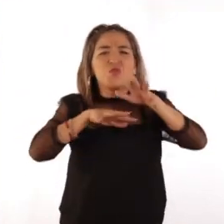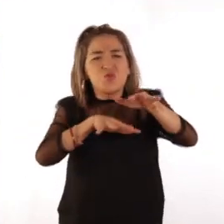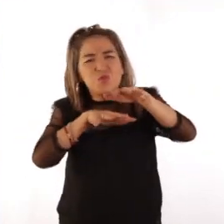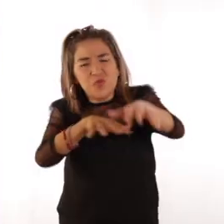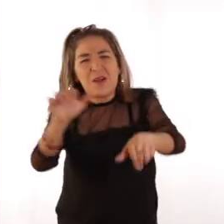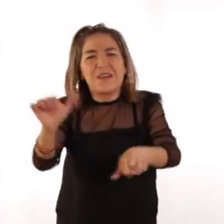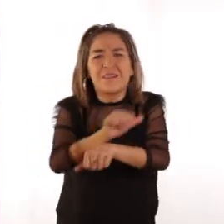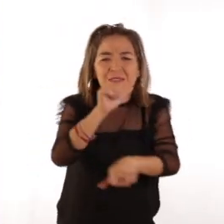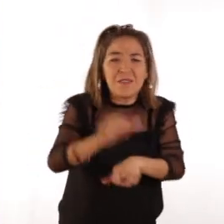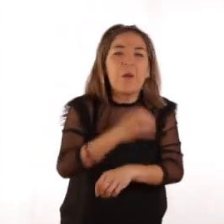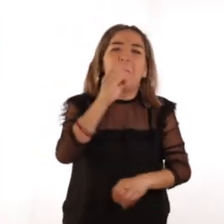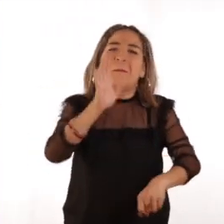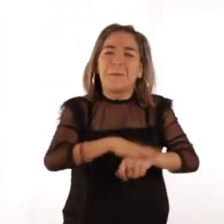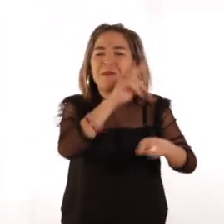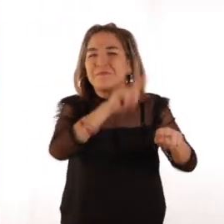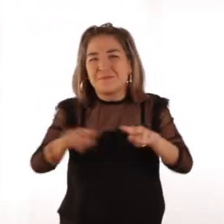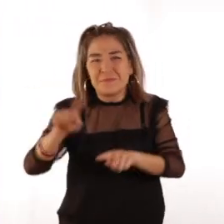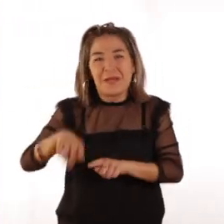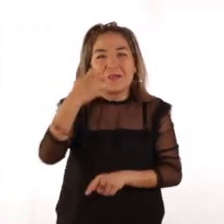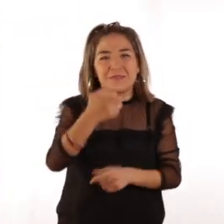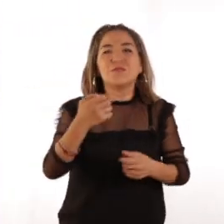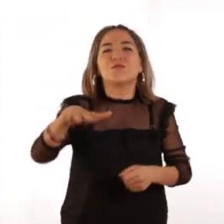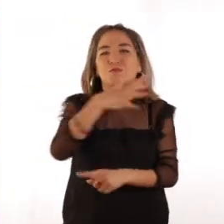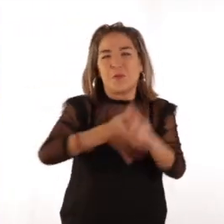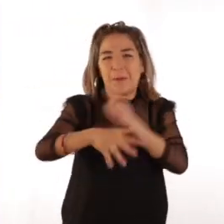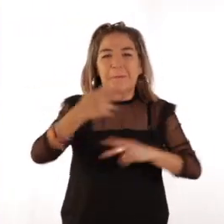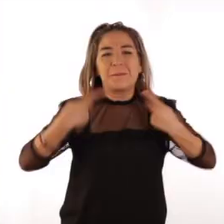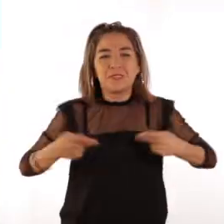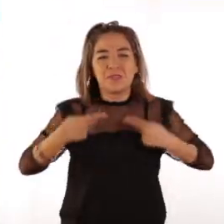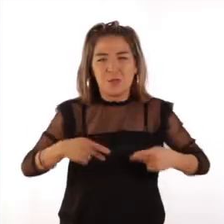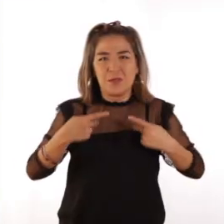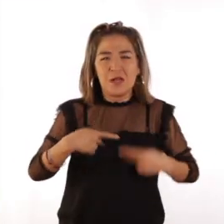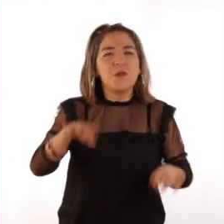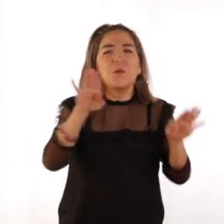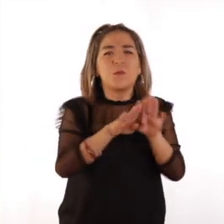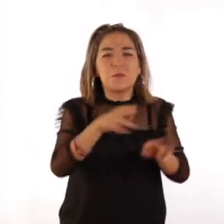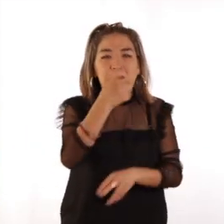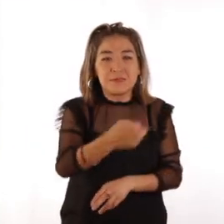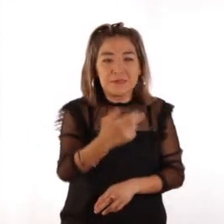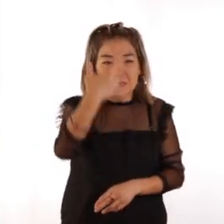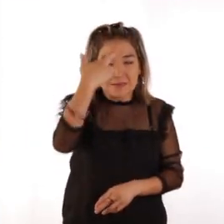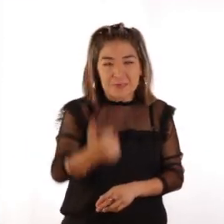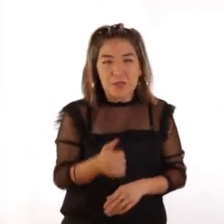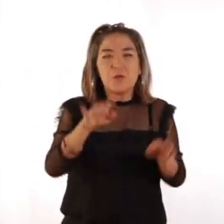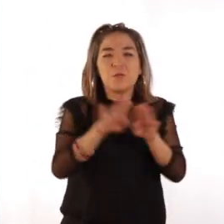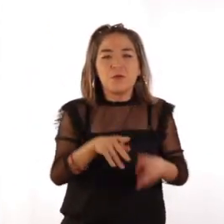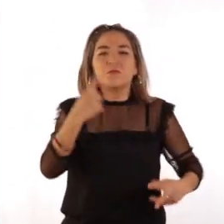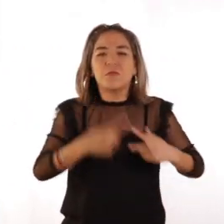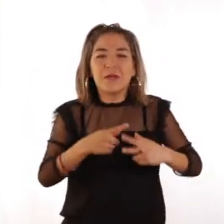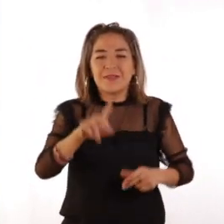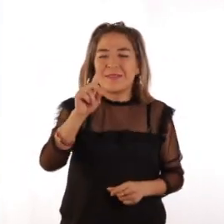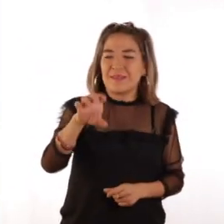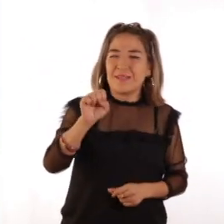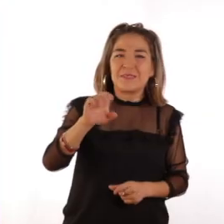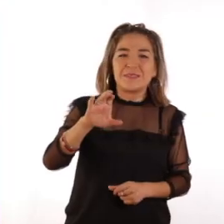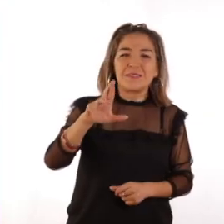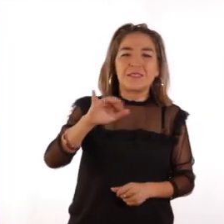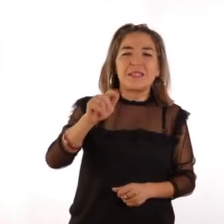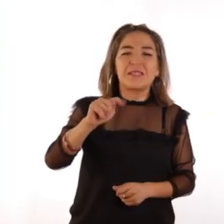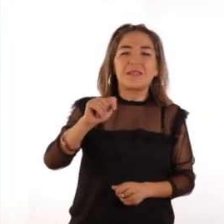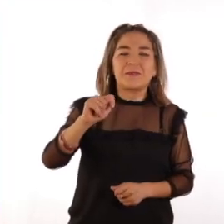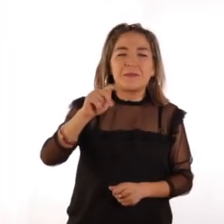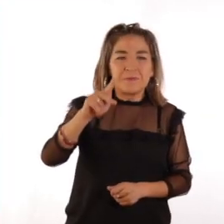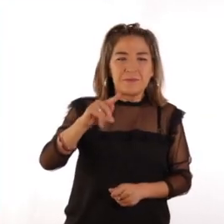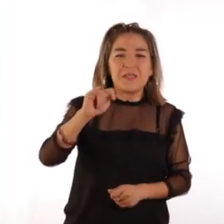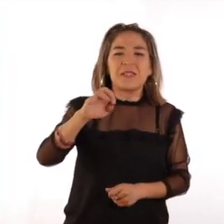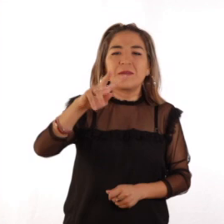del tráfico o de cualquier otra manifestación de las sociedades humanas. De esta rama se desprende la estadística descriptiva, que